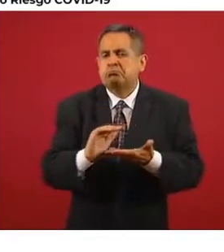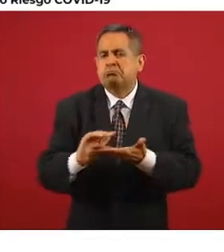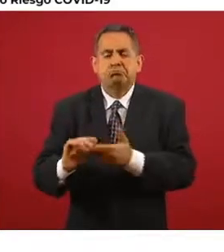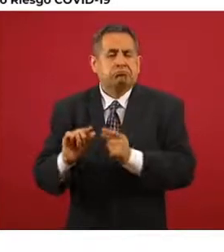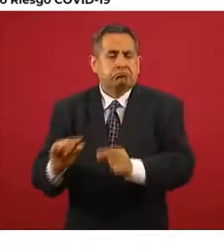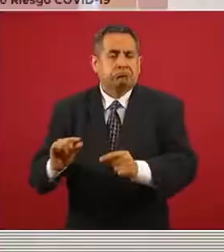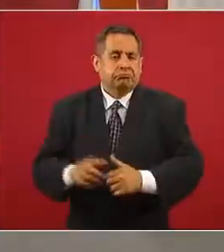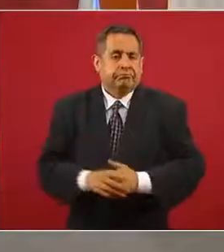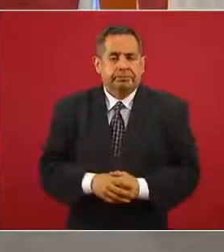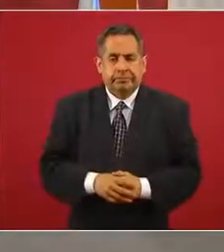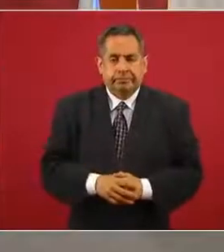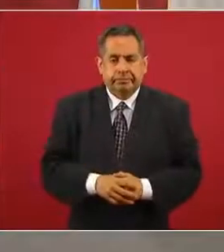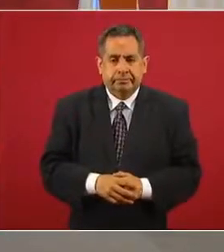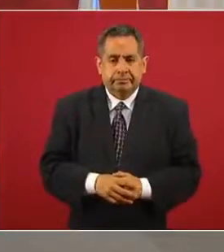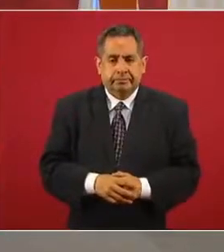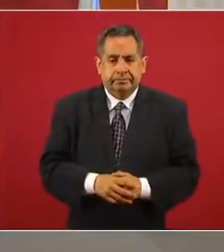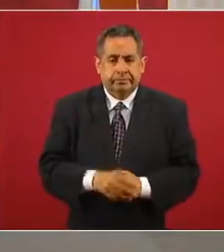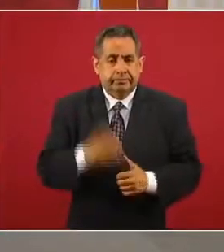La siguiente.